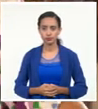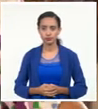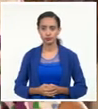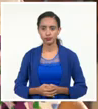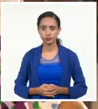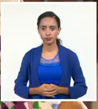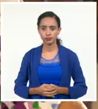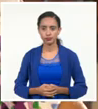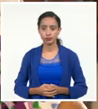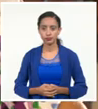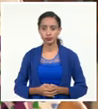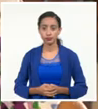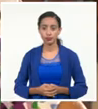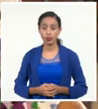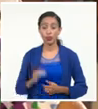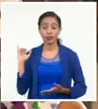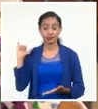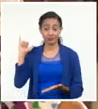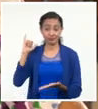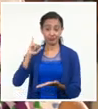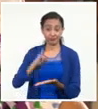Cuando llegó Elian, muy emocionado,